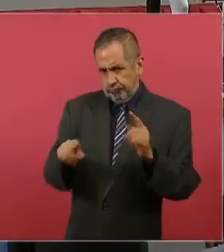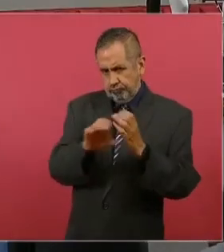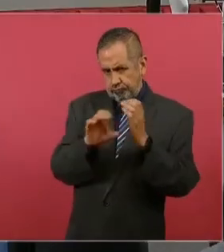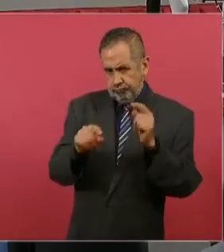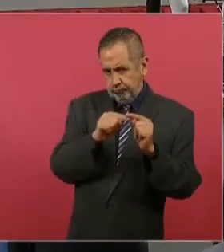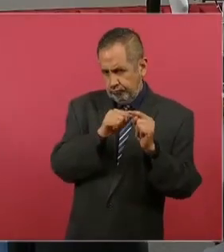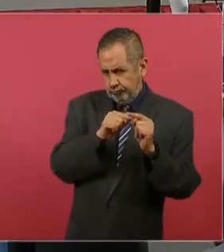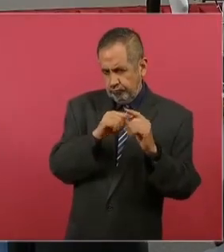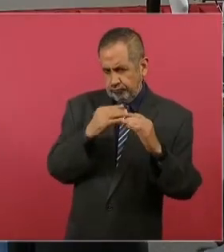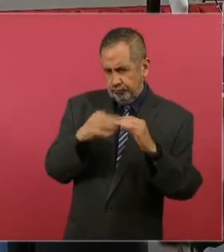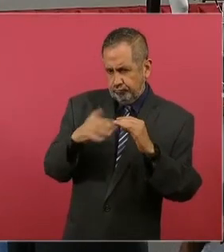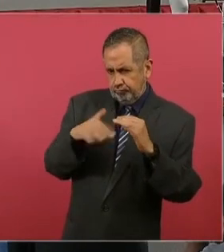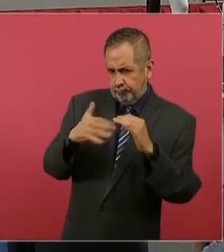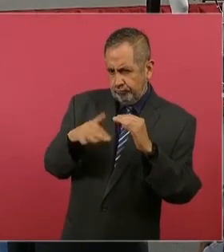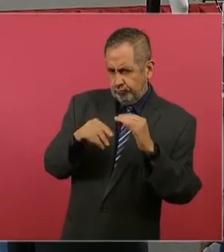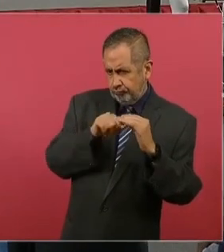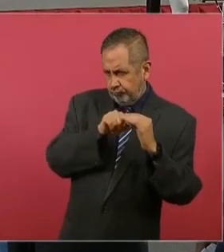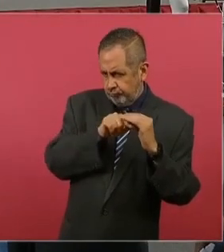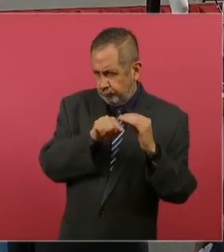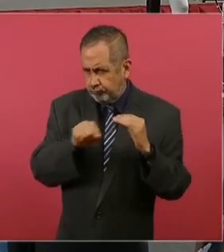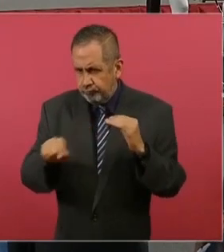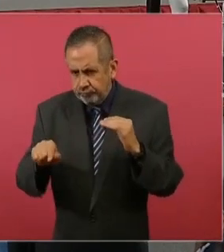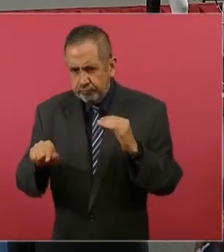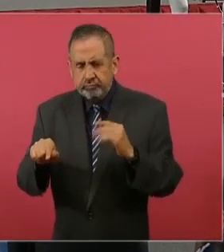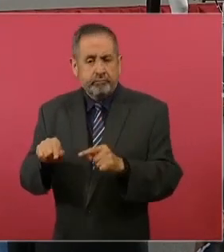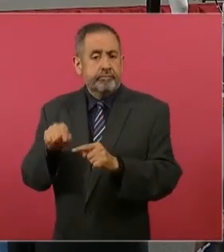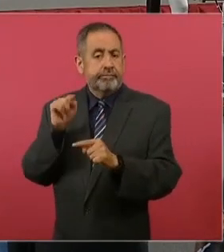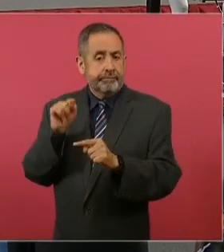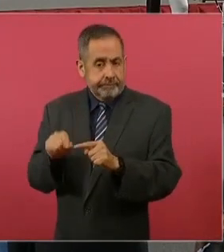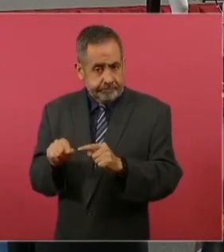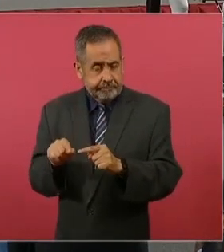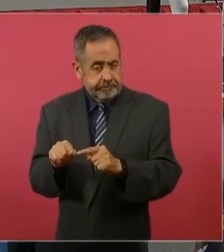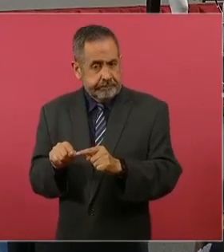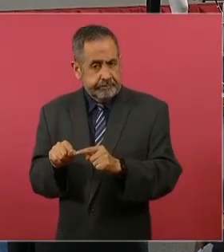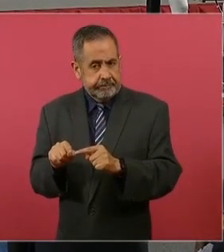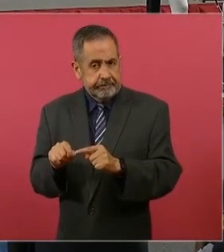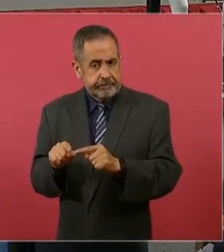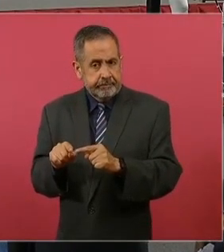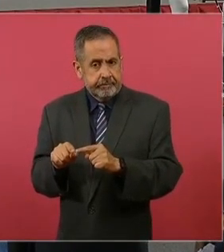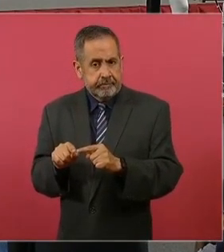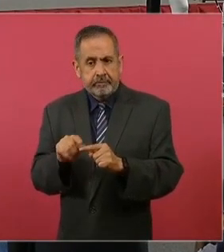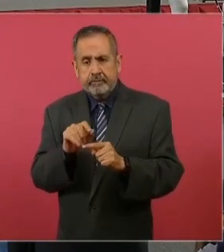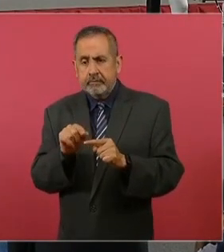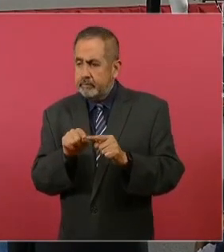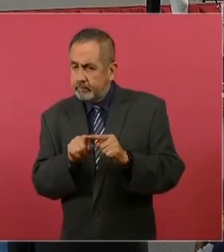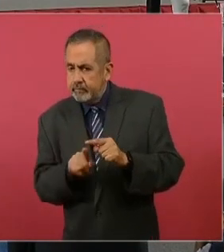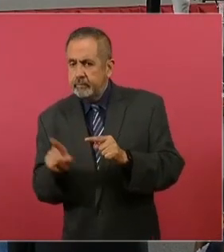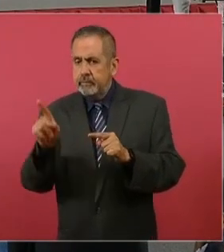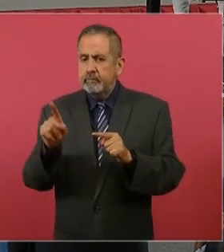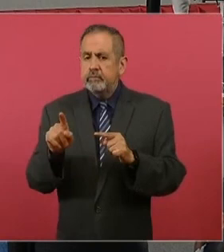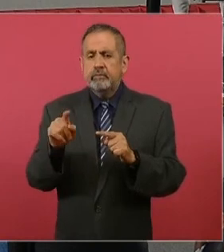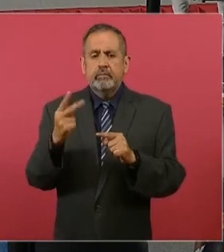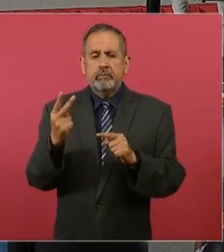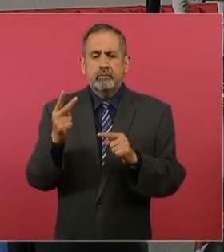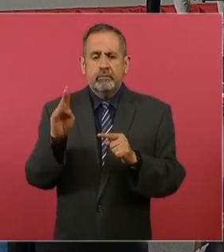Hasta acá. Y de aquí es a Dos Bocas.